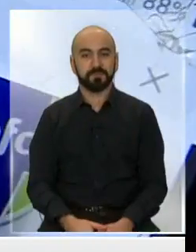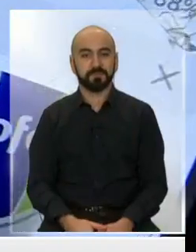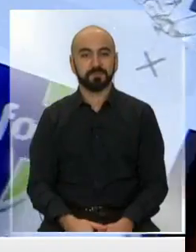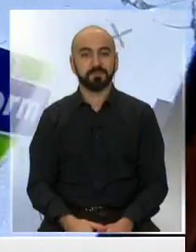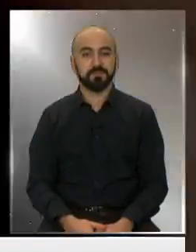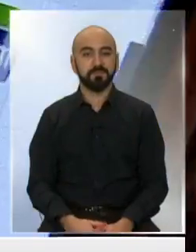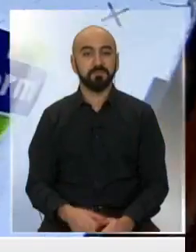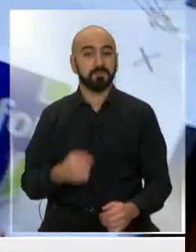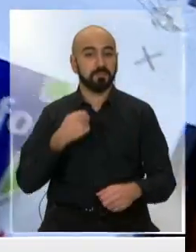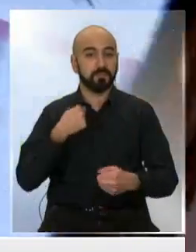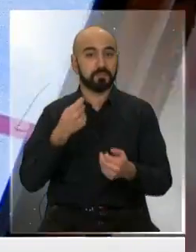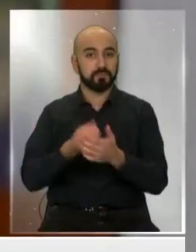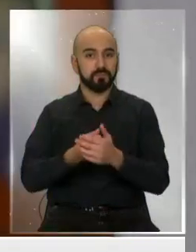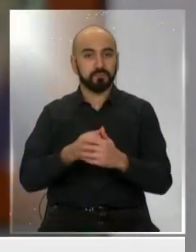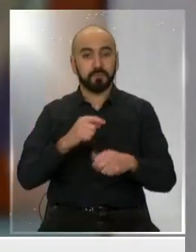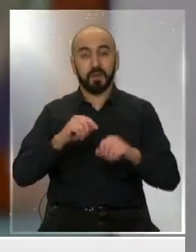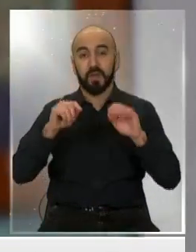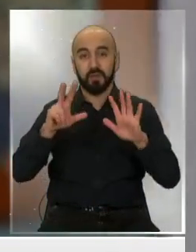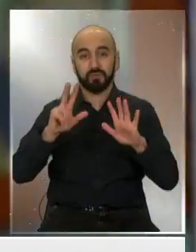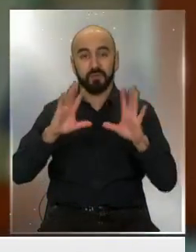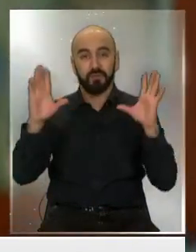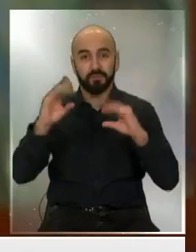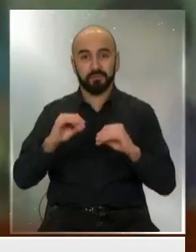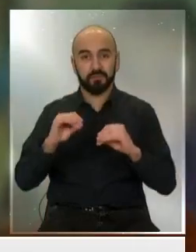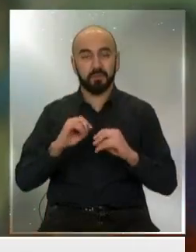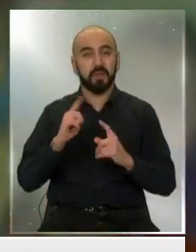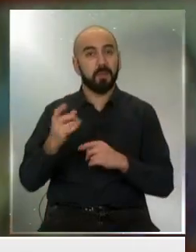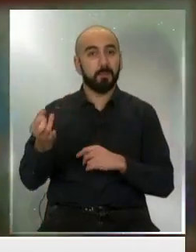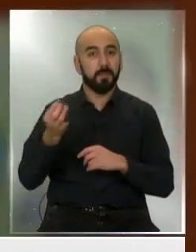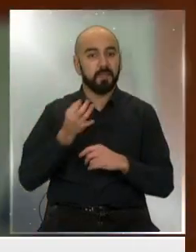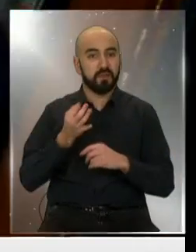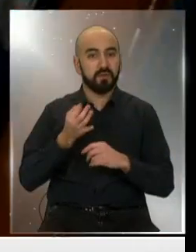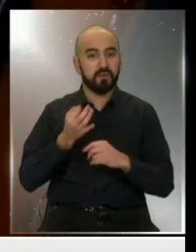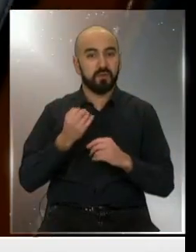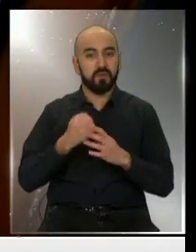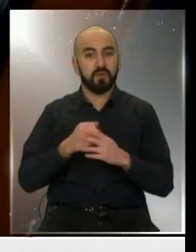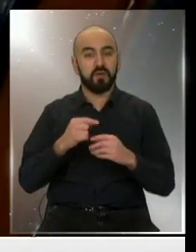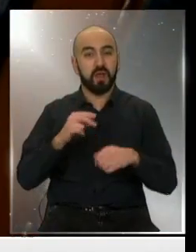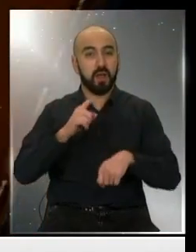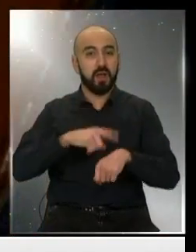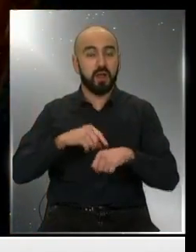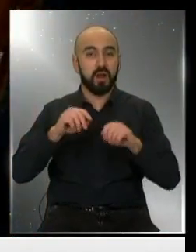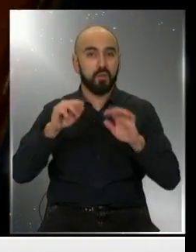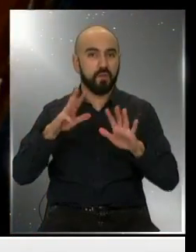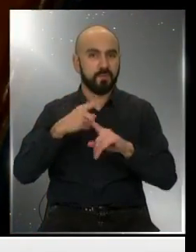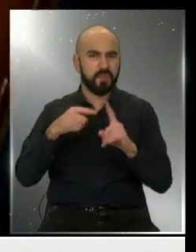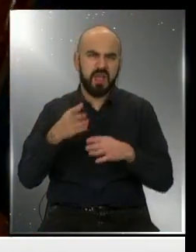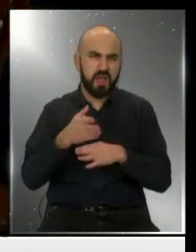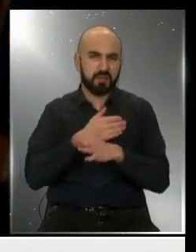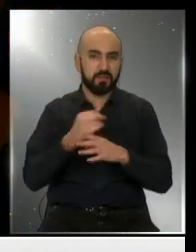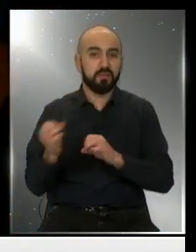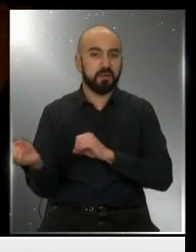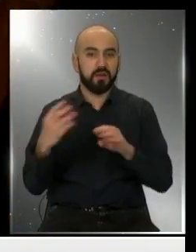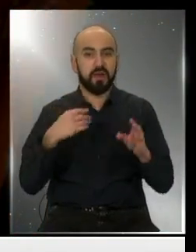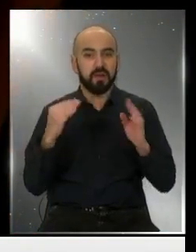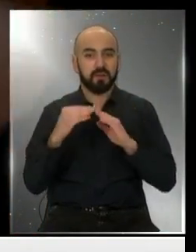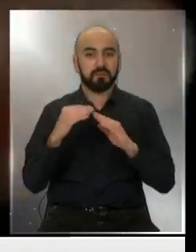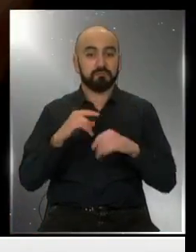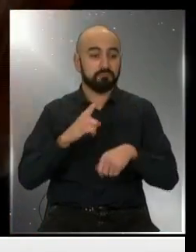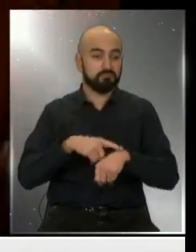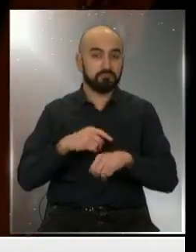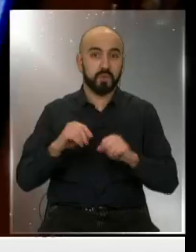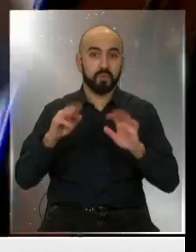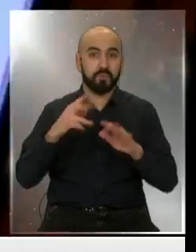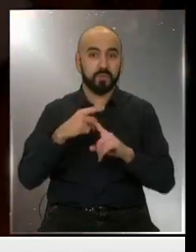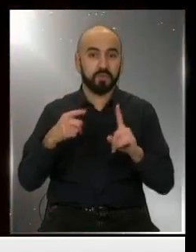Yo compré a las 8 de la noche y me dijo de que antes de las 9 y media el producto estaba en mi casa. Entonces fueron las 9 y media y